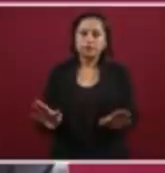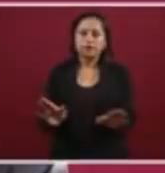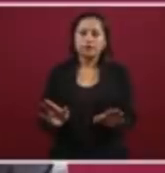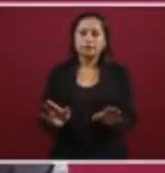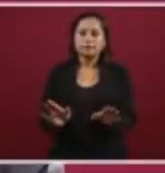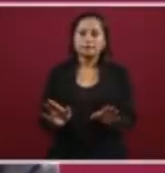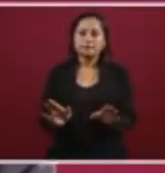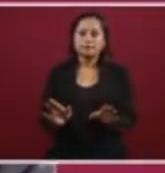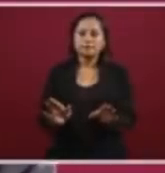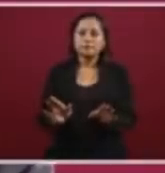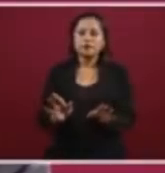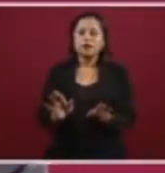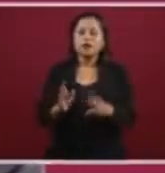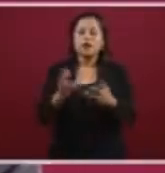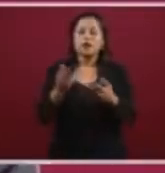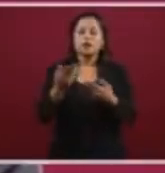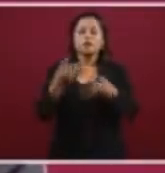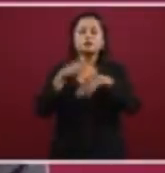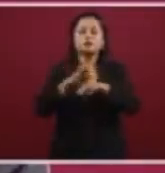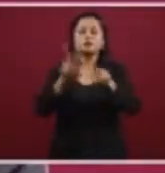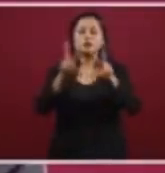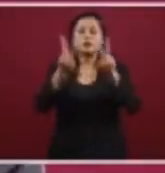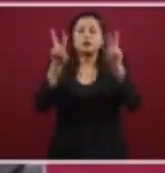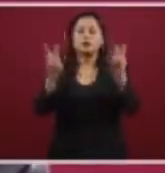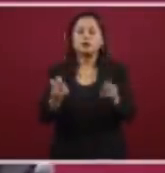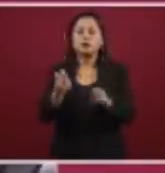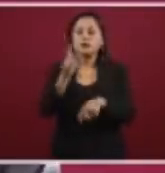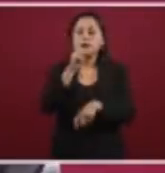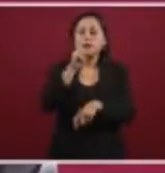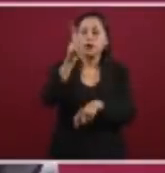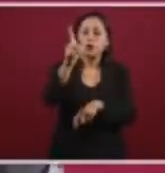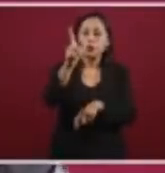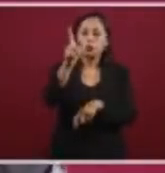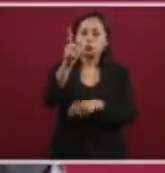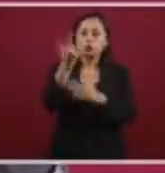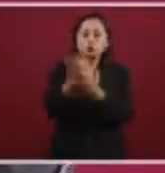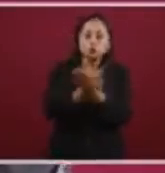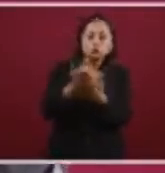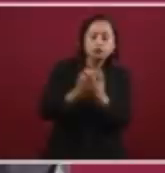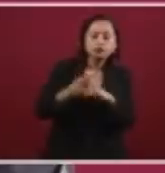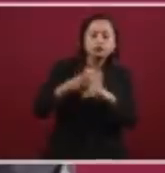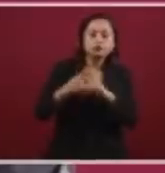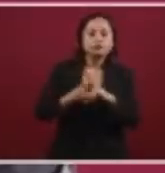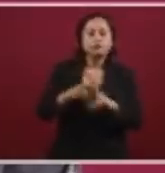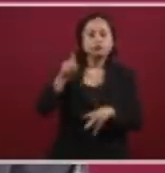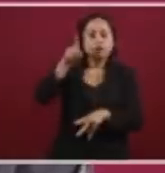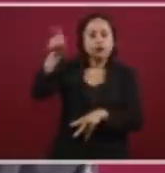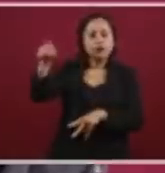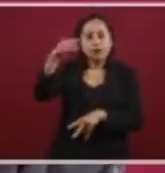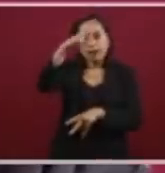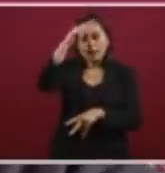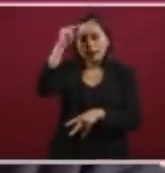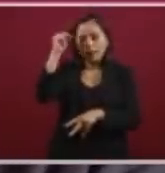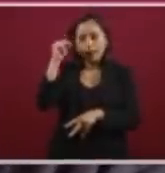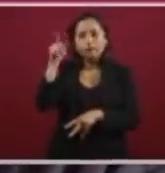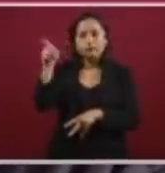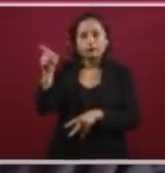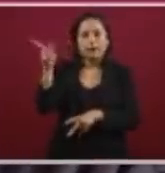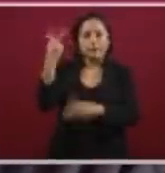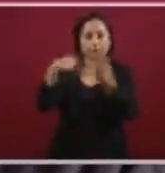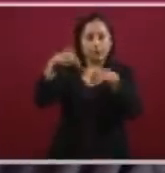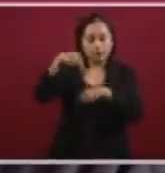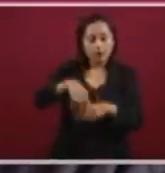en nayarit lo que aquí se planteó de que eran tarifas este altas